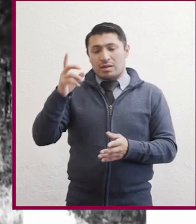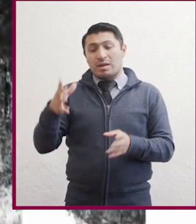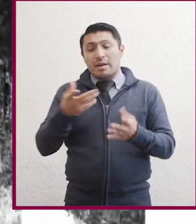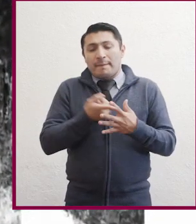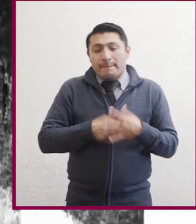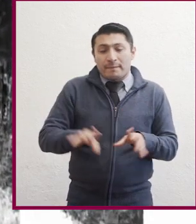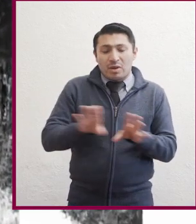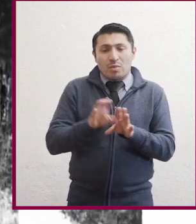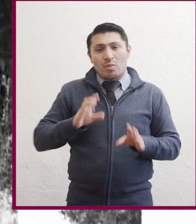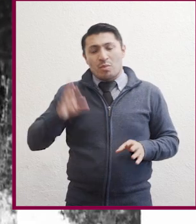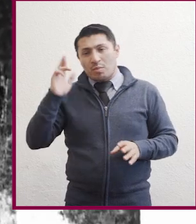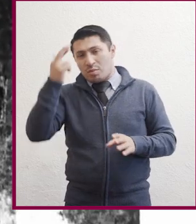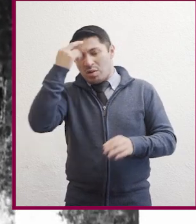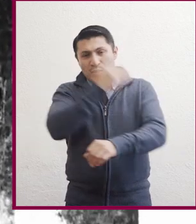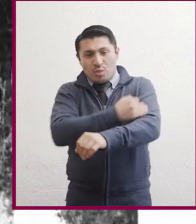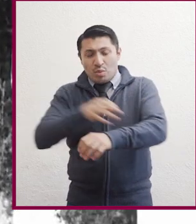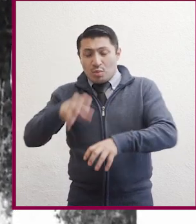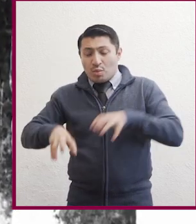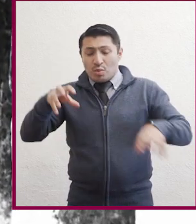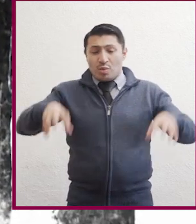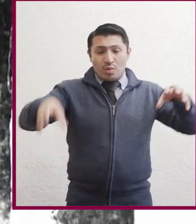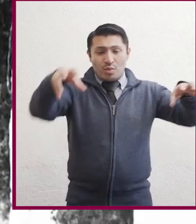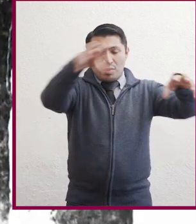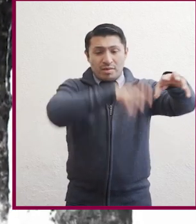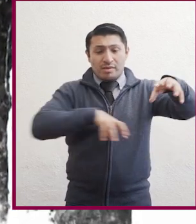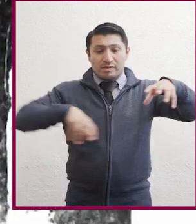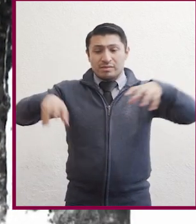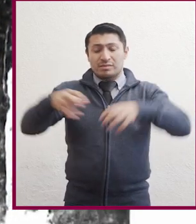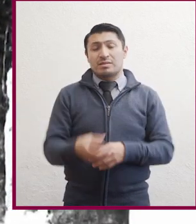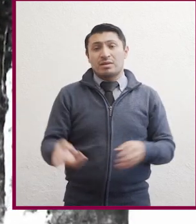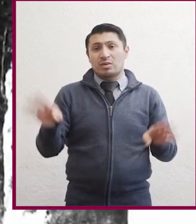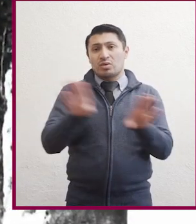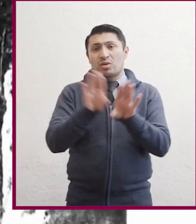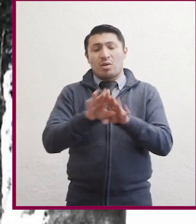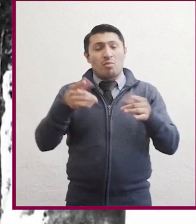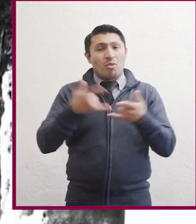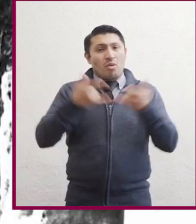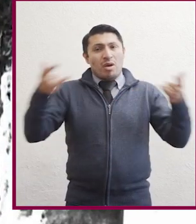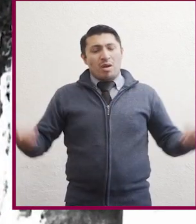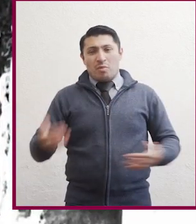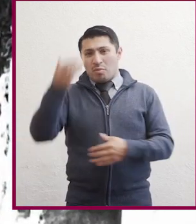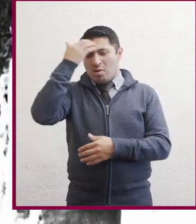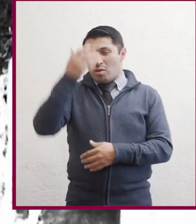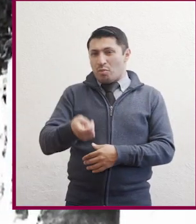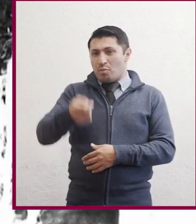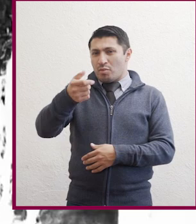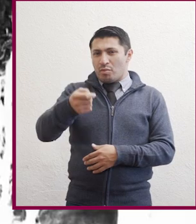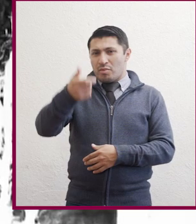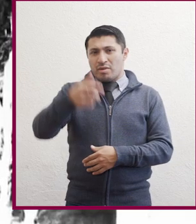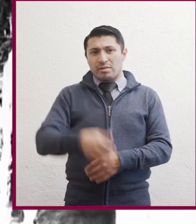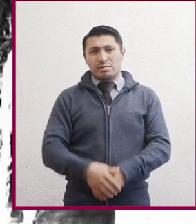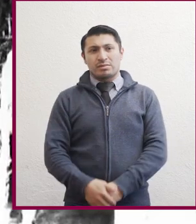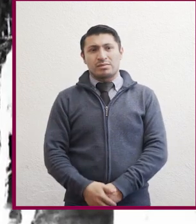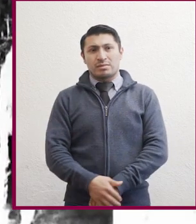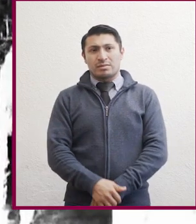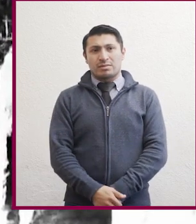una colonia llena de recuerdos familiares que se entrelazan con las postales de una historia poco conocida.